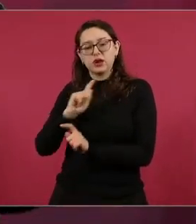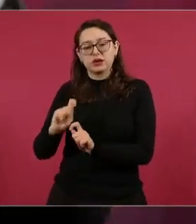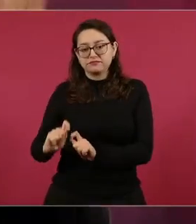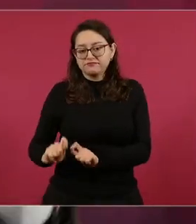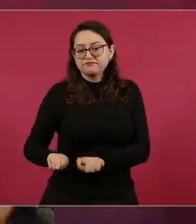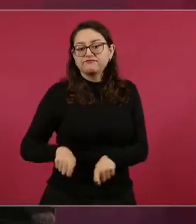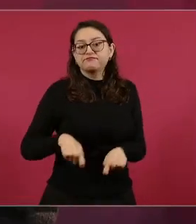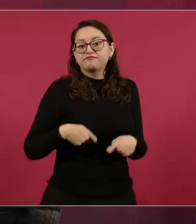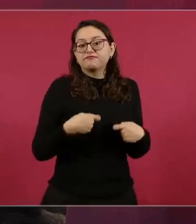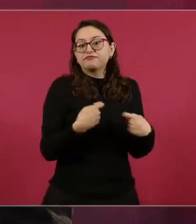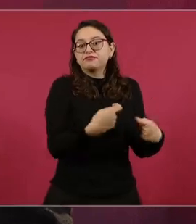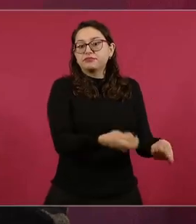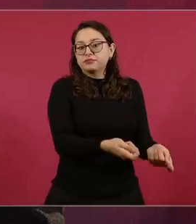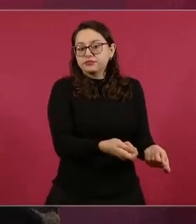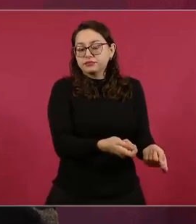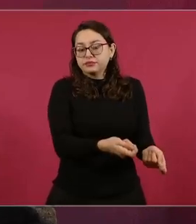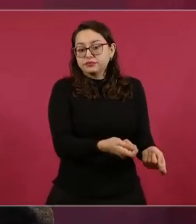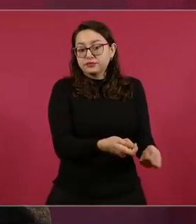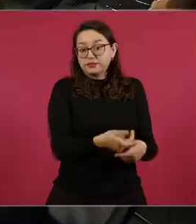todas esas empresas públicas.